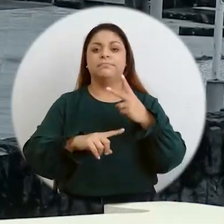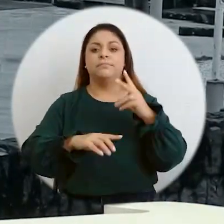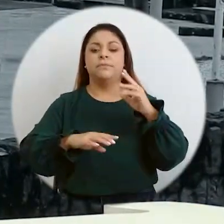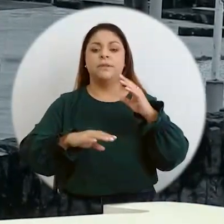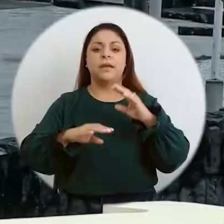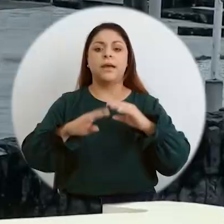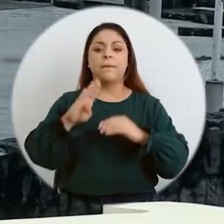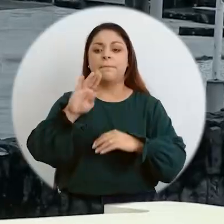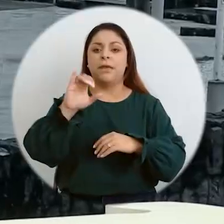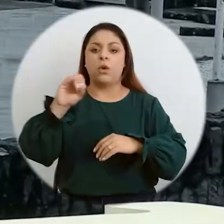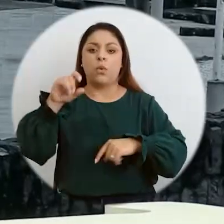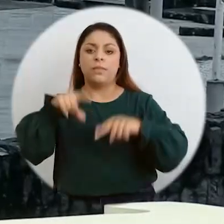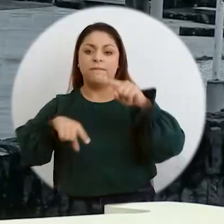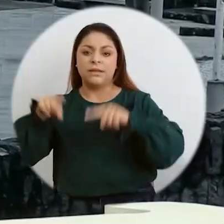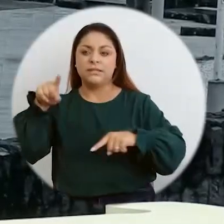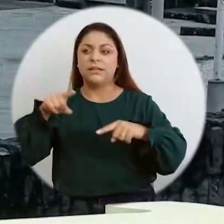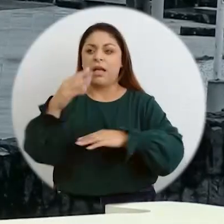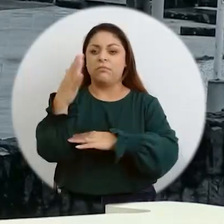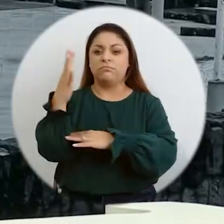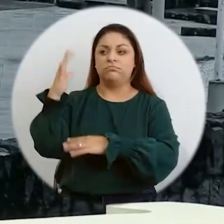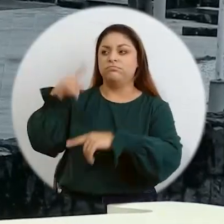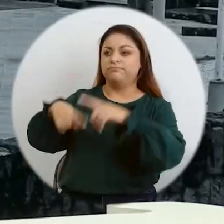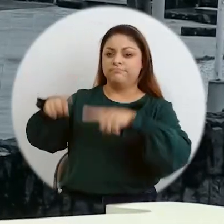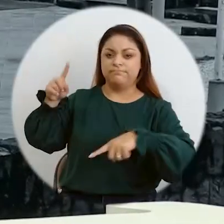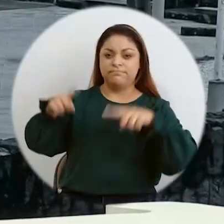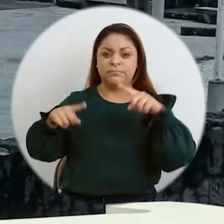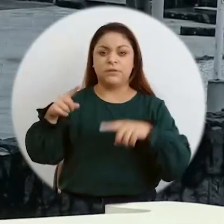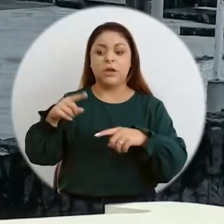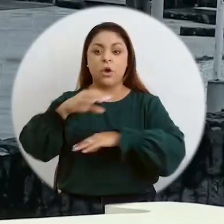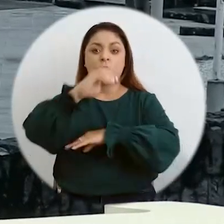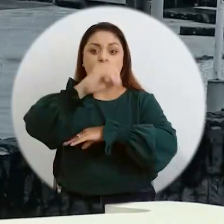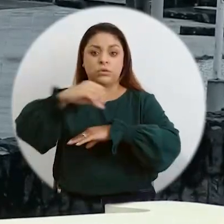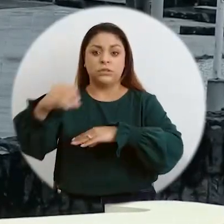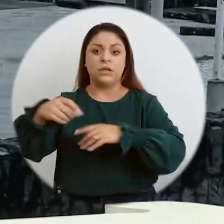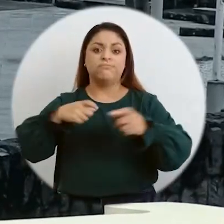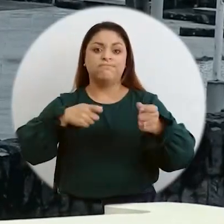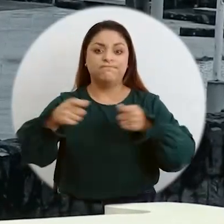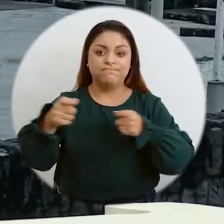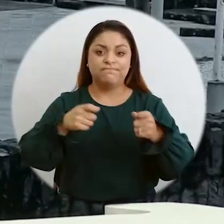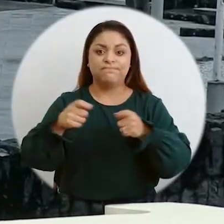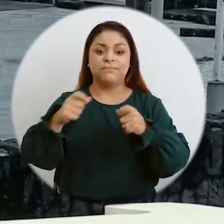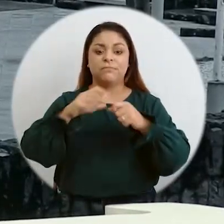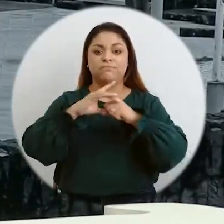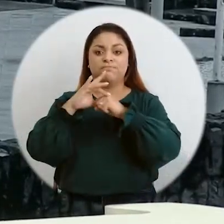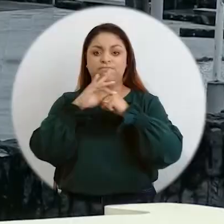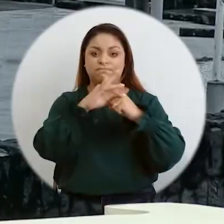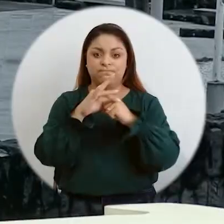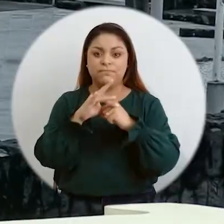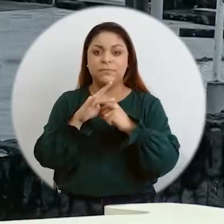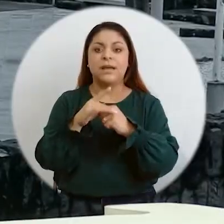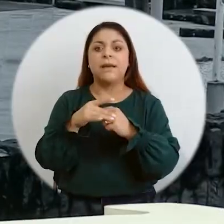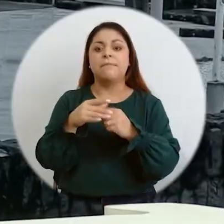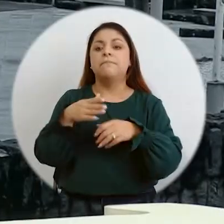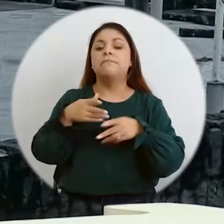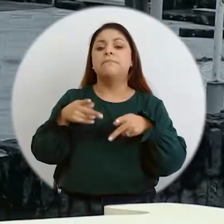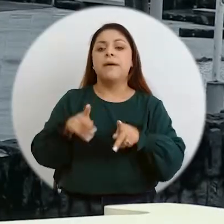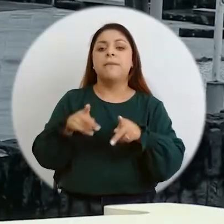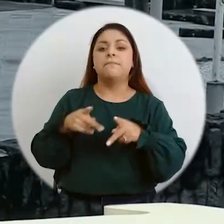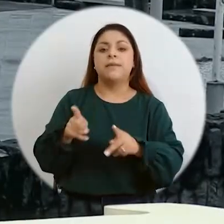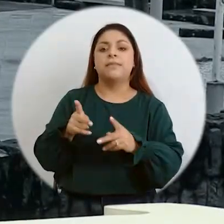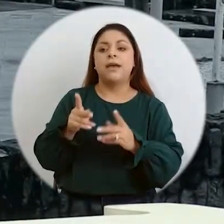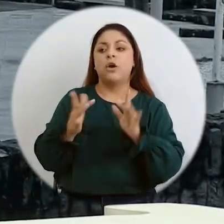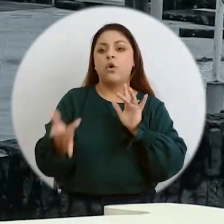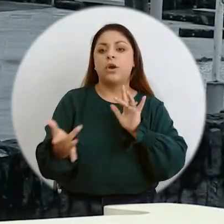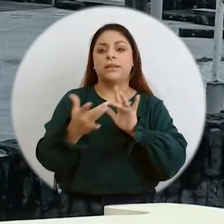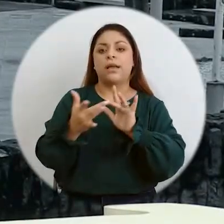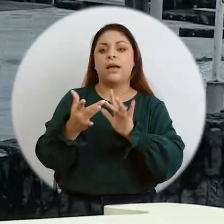del planeta, los océanos nos permiten conectarnos con otras partes, ¿verdad?, a través del comercio